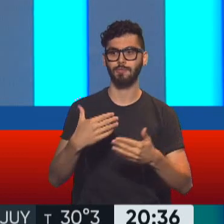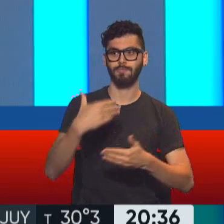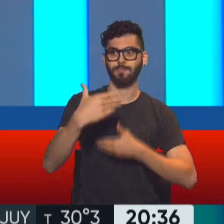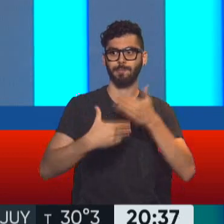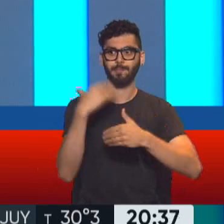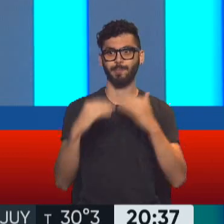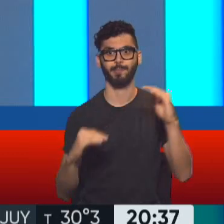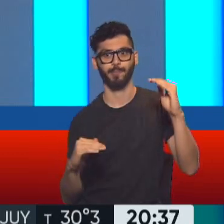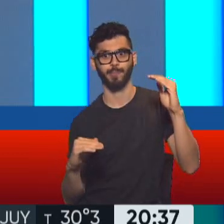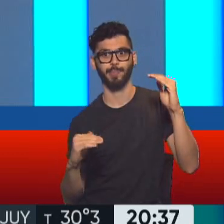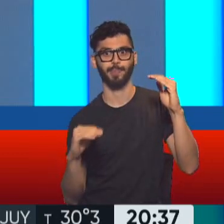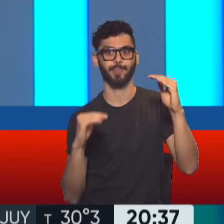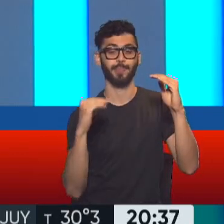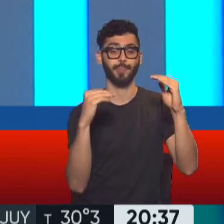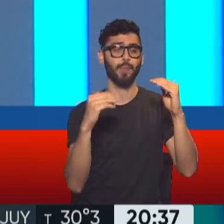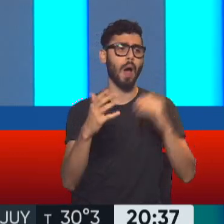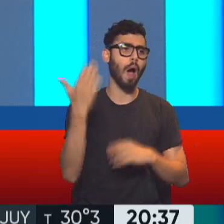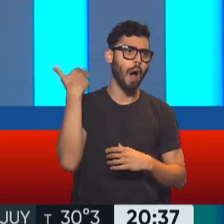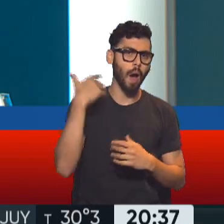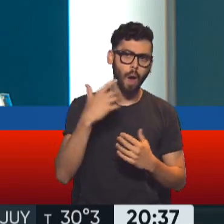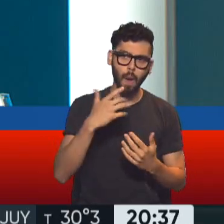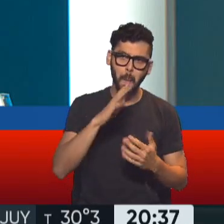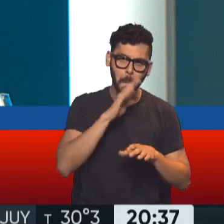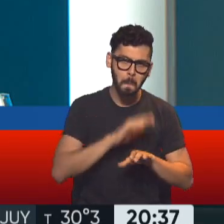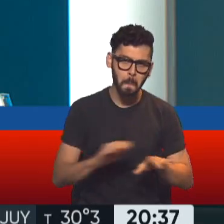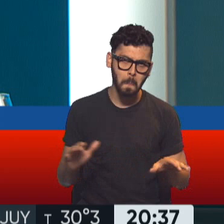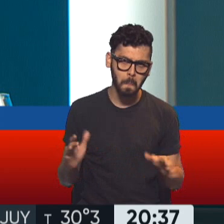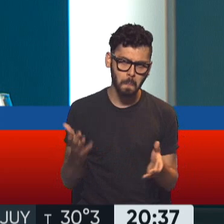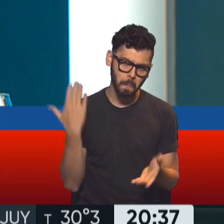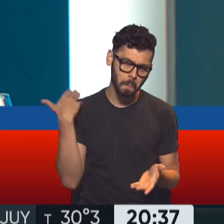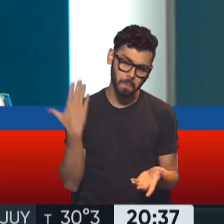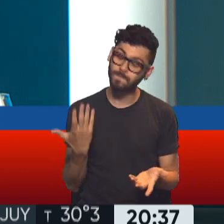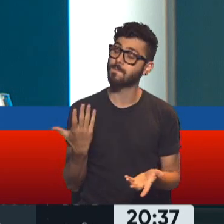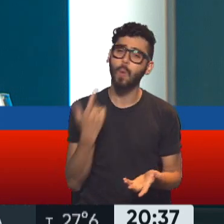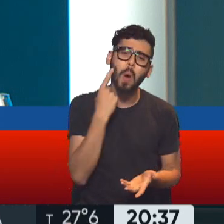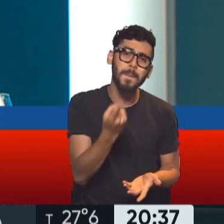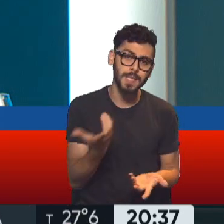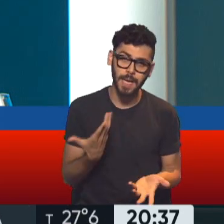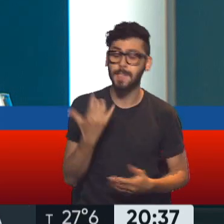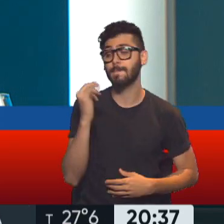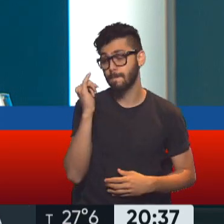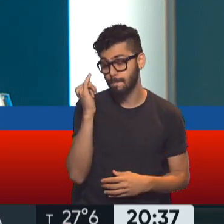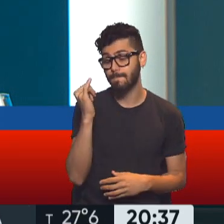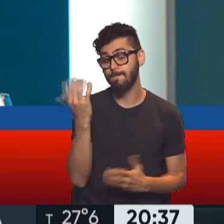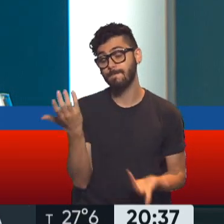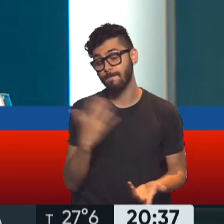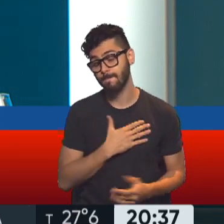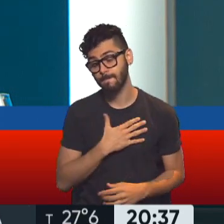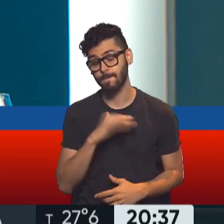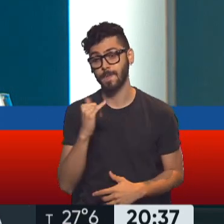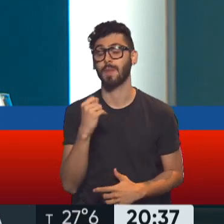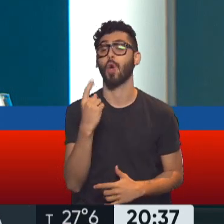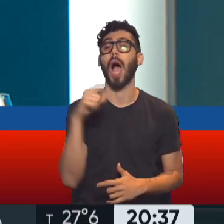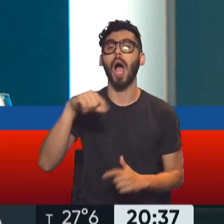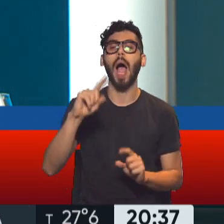hace tiempo que terminó. ¿Cómo lo ves vos? Y sí, creo que sí, desgraciadamente. O si todavía queda un